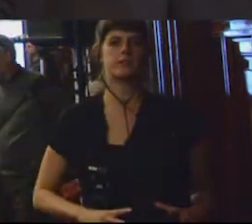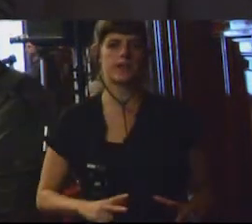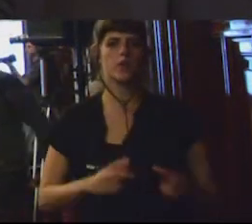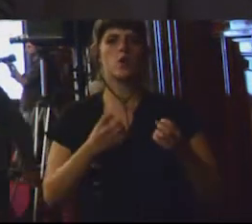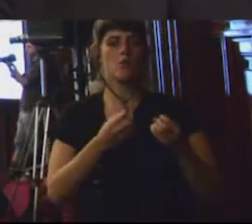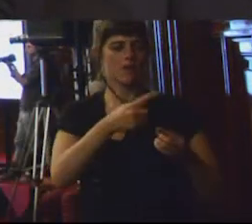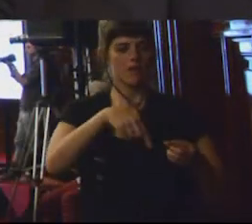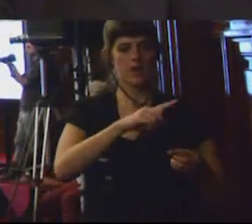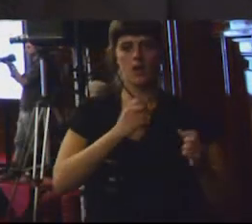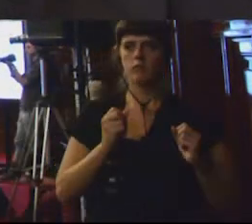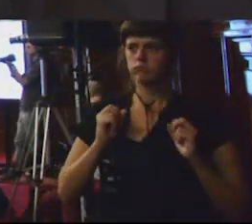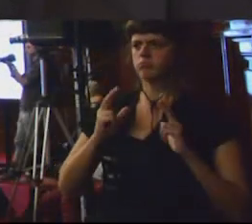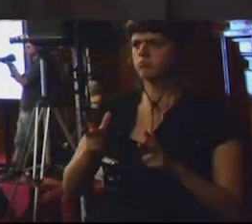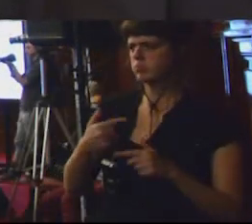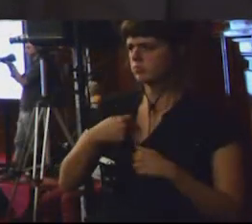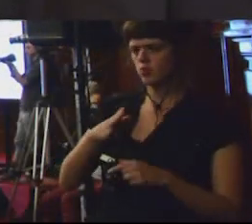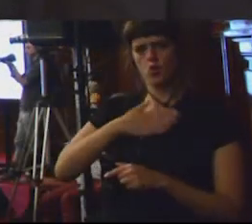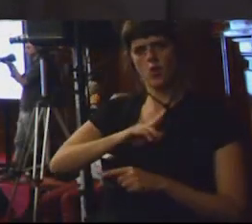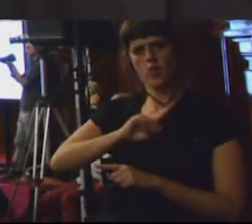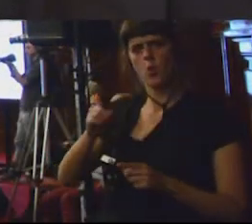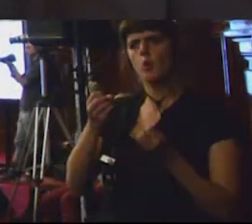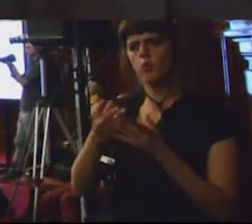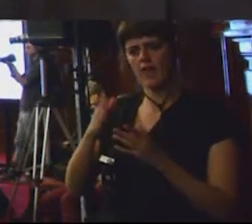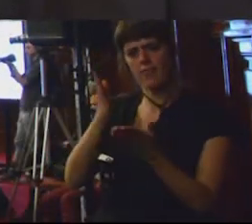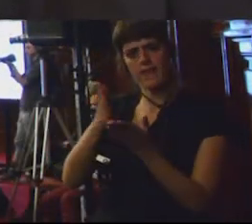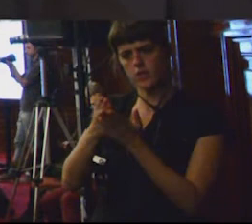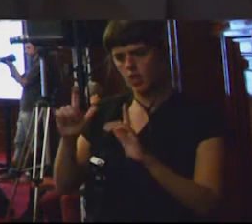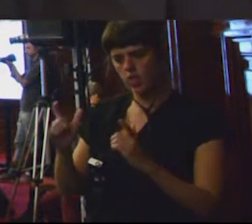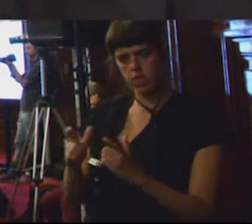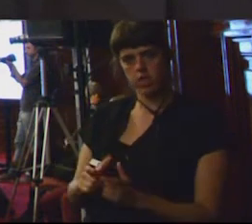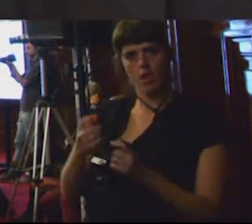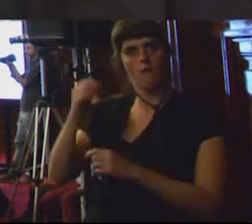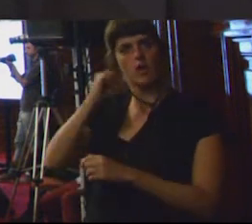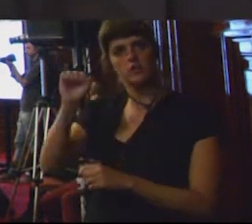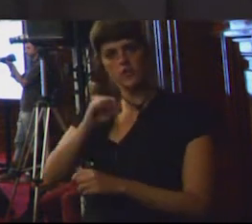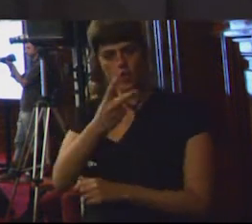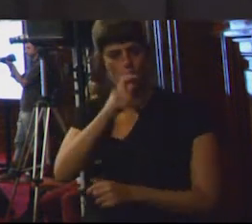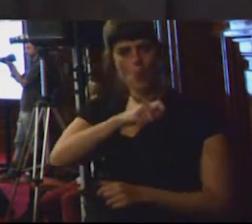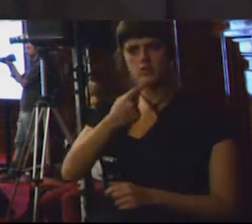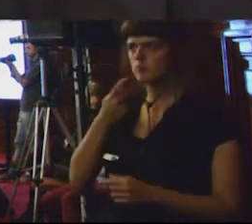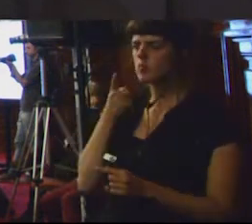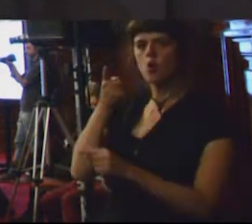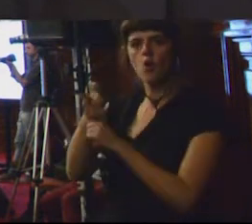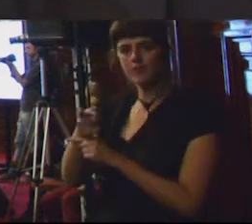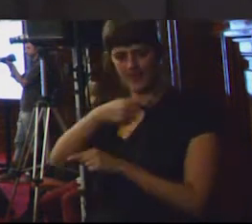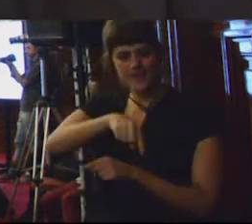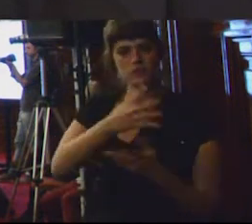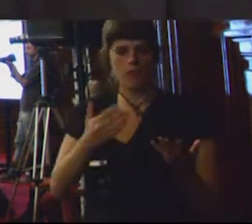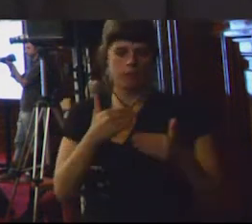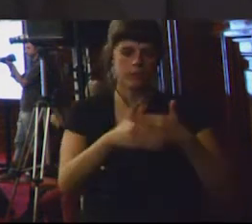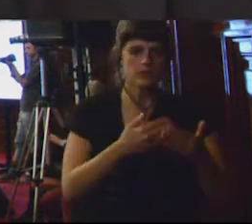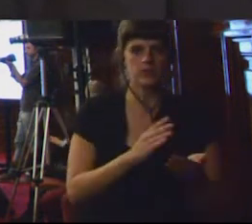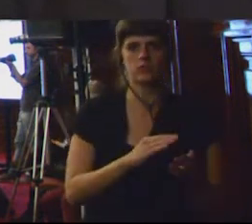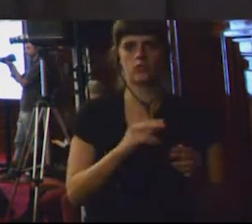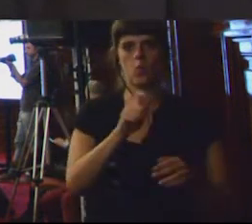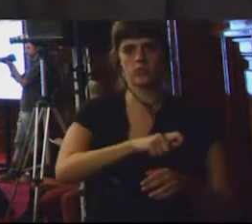forma crítica ante la reducción de derechos y de las violaciones a la Constitución y a las normas internacionales. Además